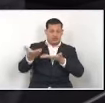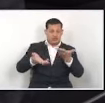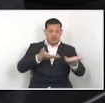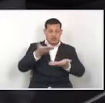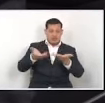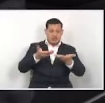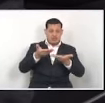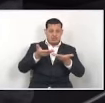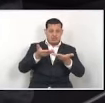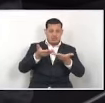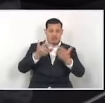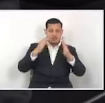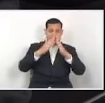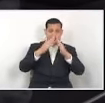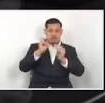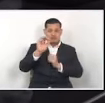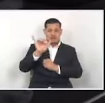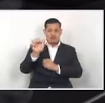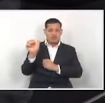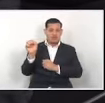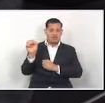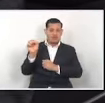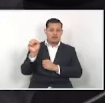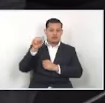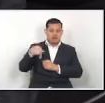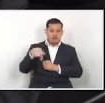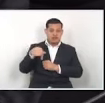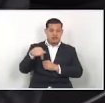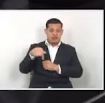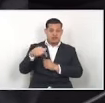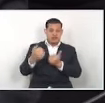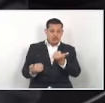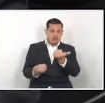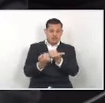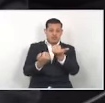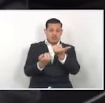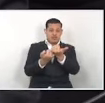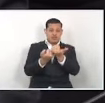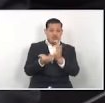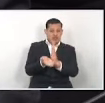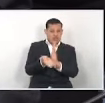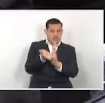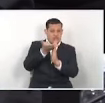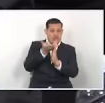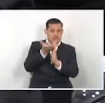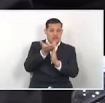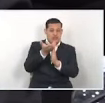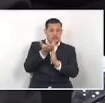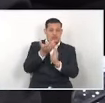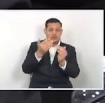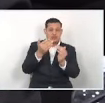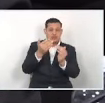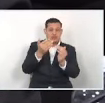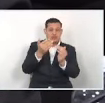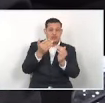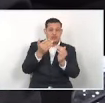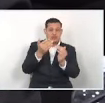y la construcción de casas mayas, ellos tienen todavía un apoyo extra porque los insumos los tienen también al costo.